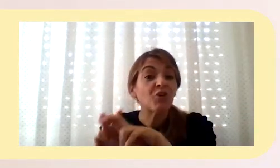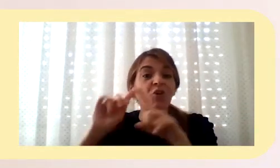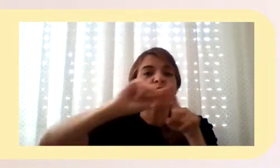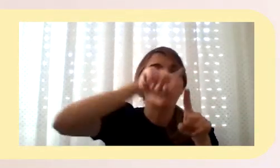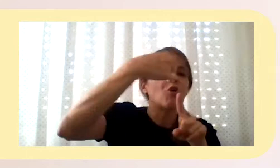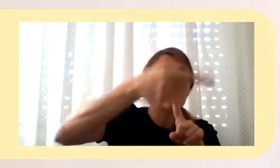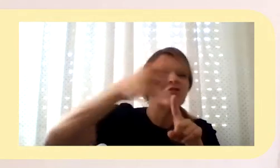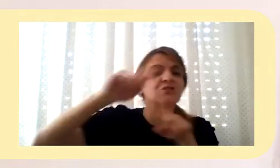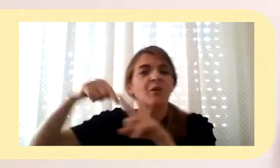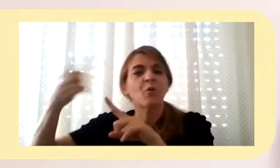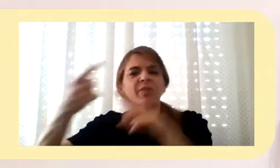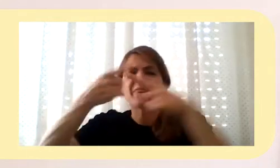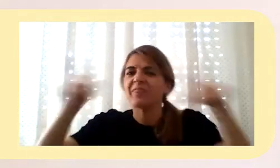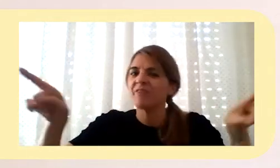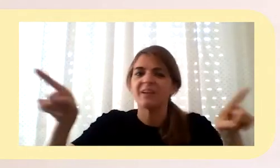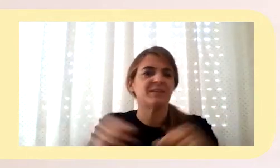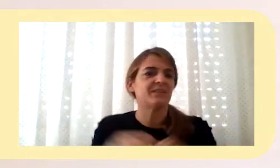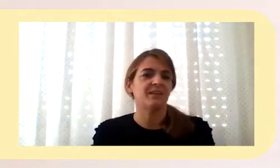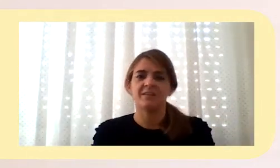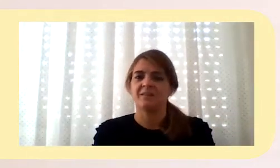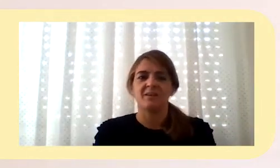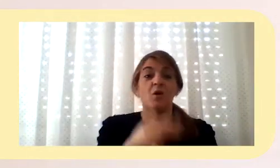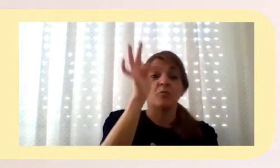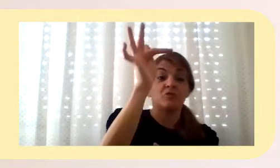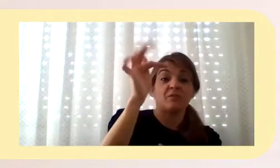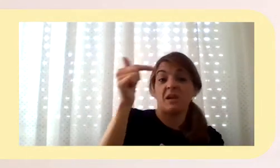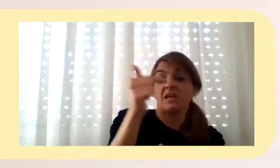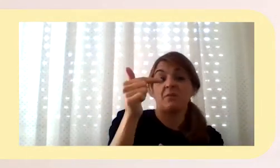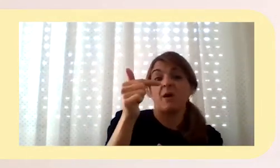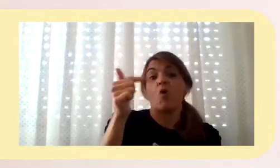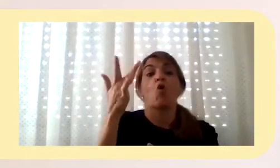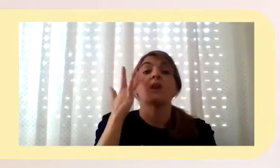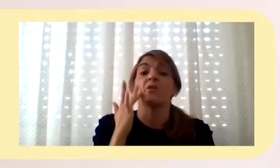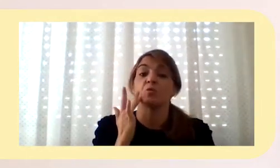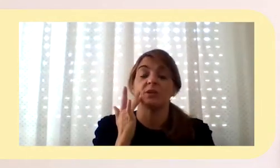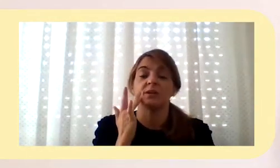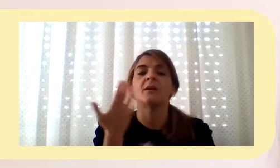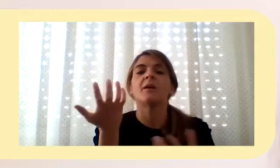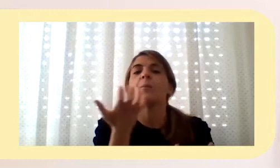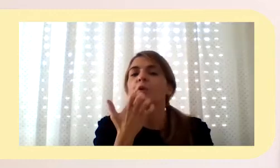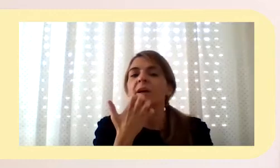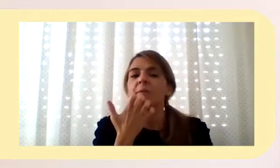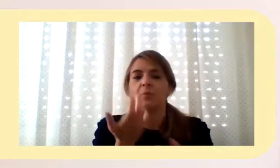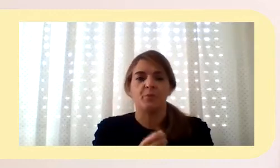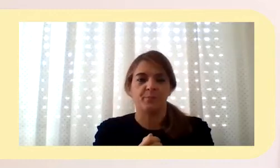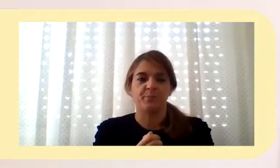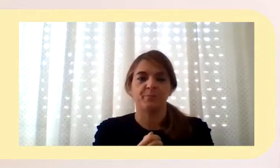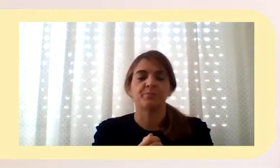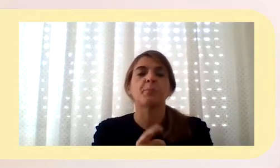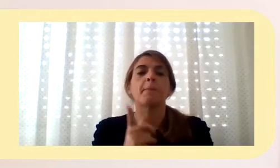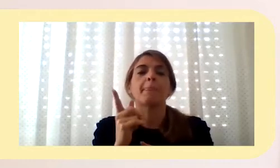consecuencias positivas, negativas o neutras para su salud. Por poner algunos ejemplos directamente aplicados a la